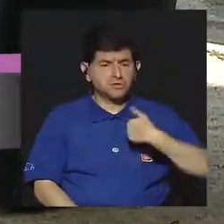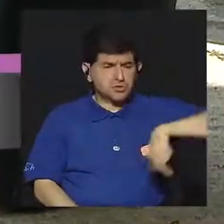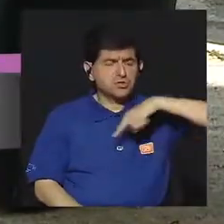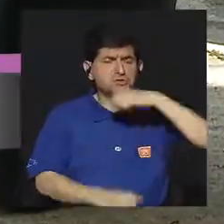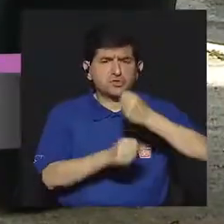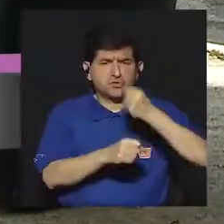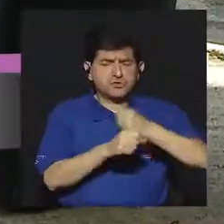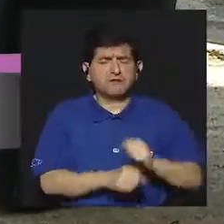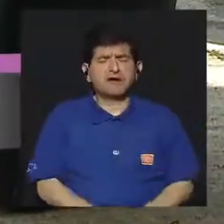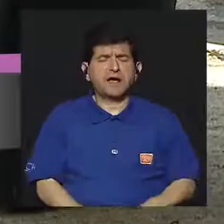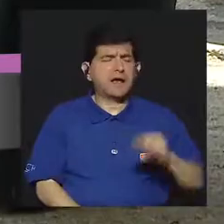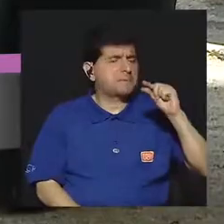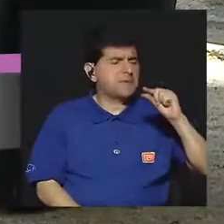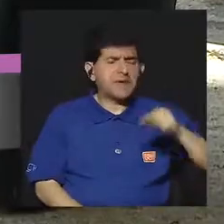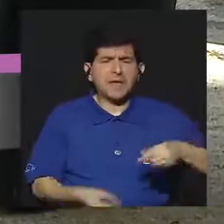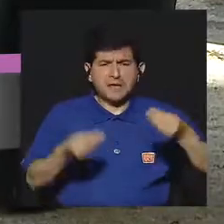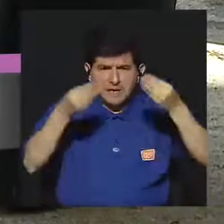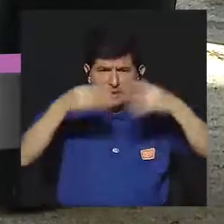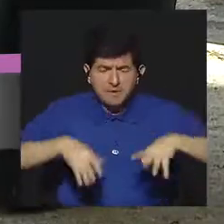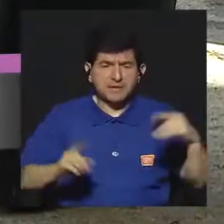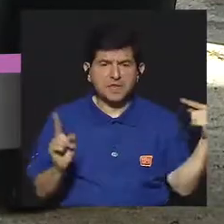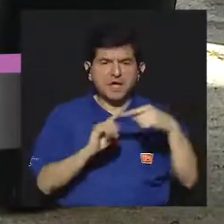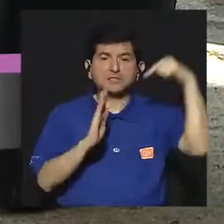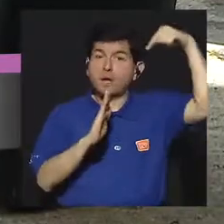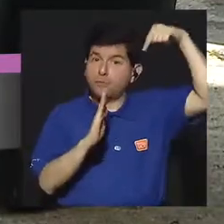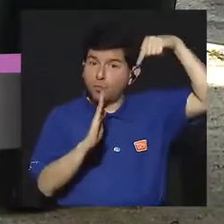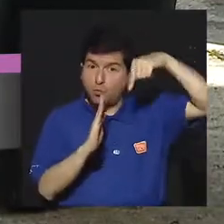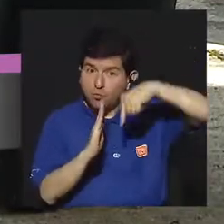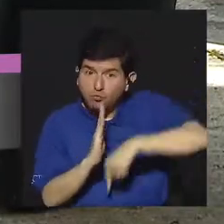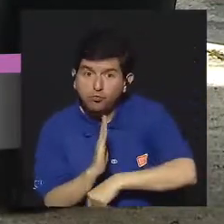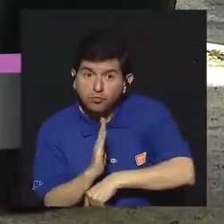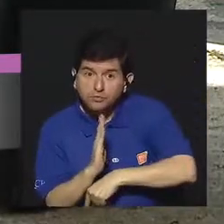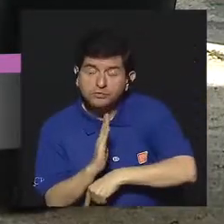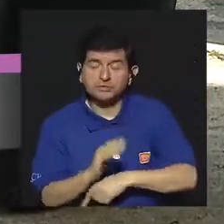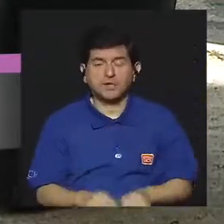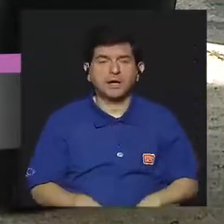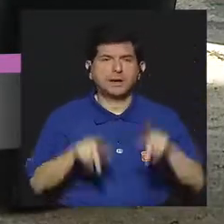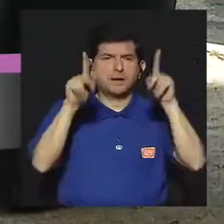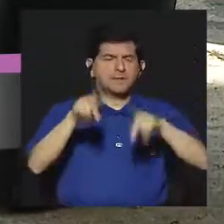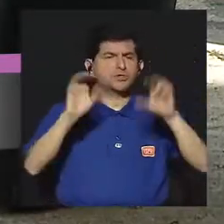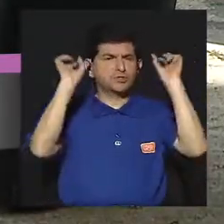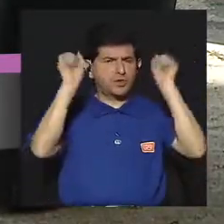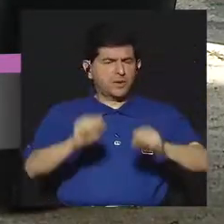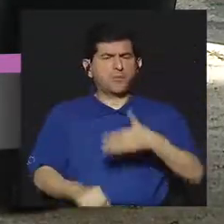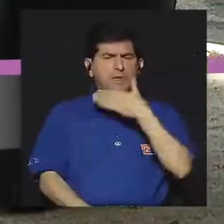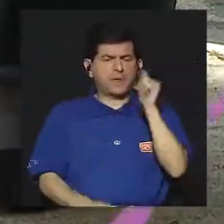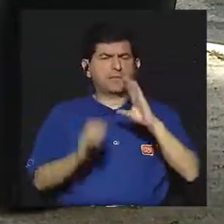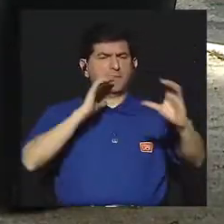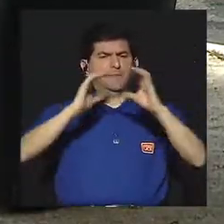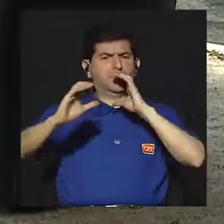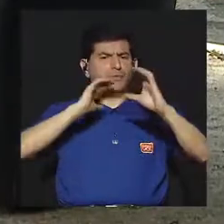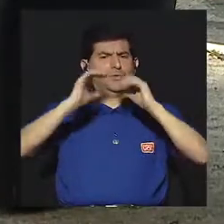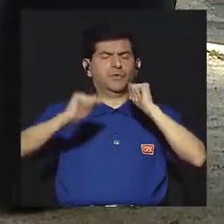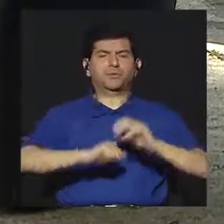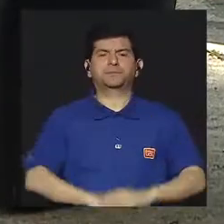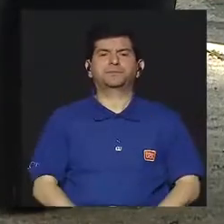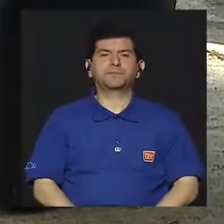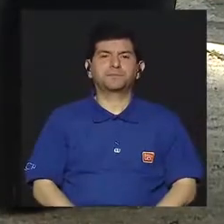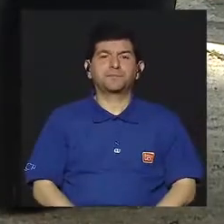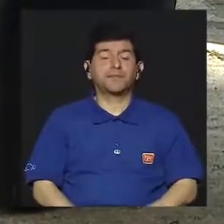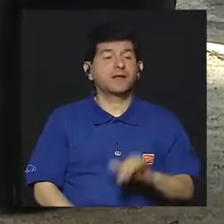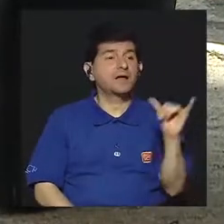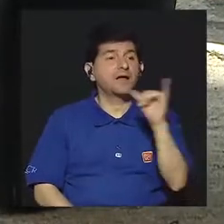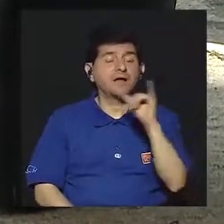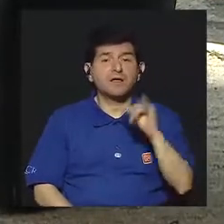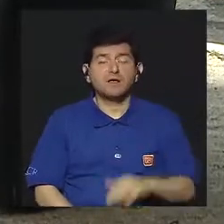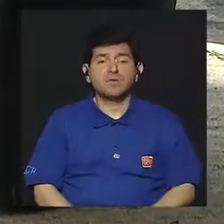poder trabajar con pérdidas desde muy pequeñitas hasta pérdidas muy profundas, ¿verdad? Para que el paciente pueda tener una mejor comunicación. Dentro